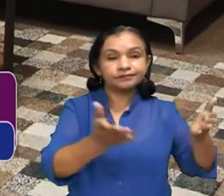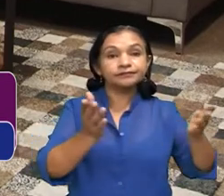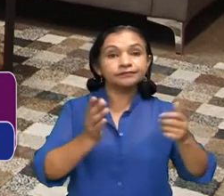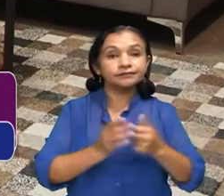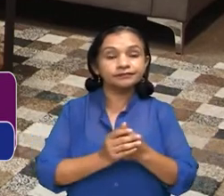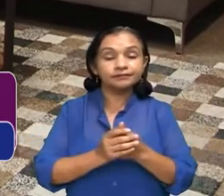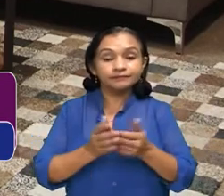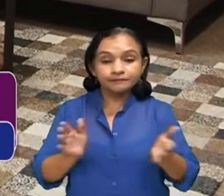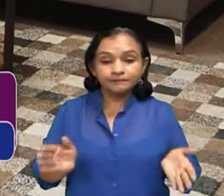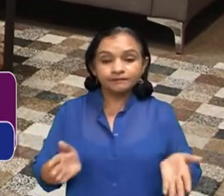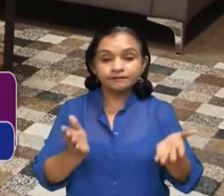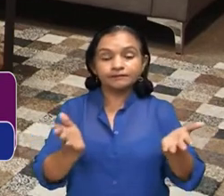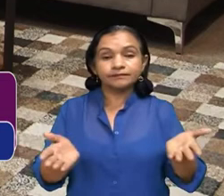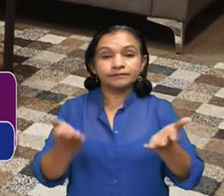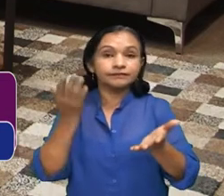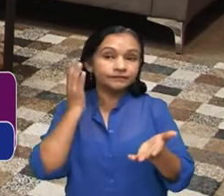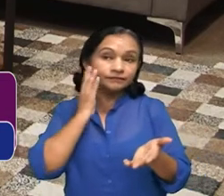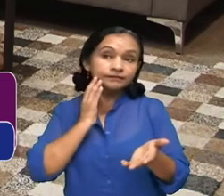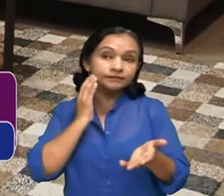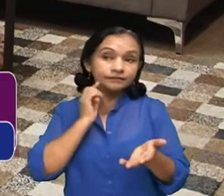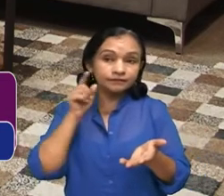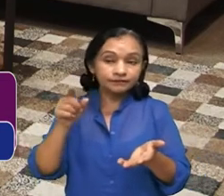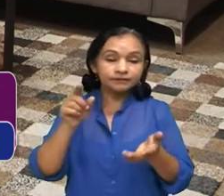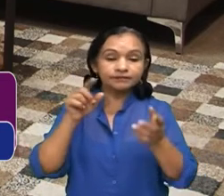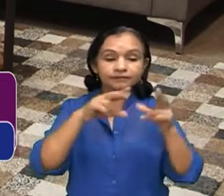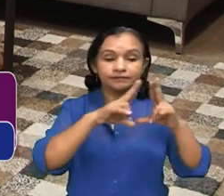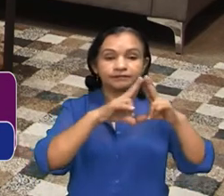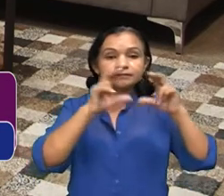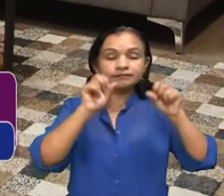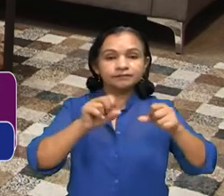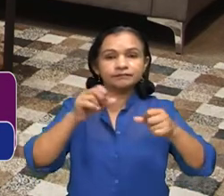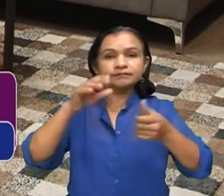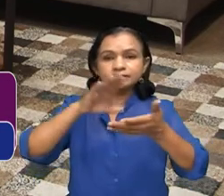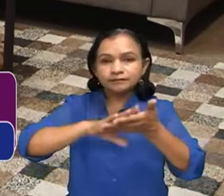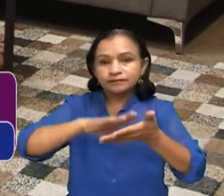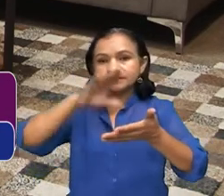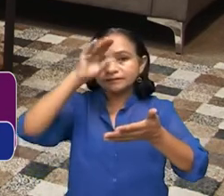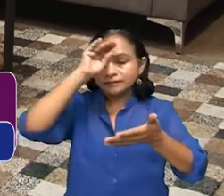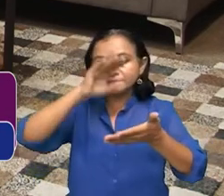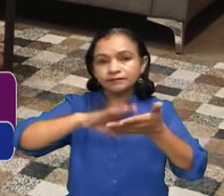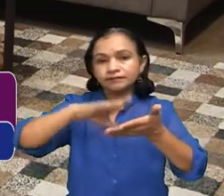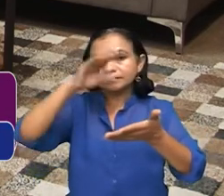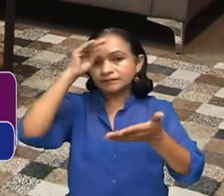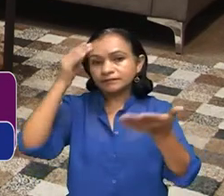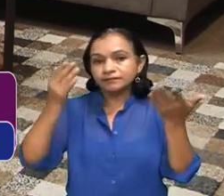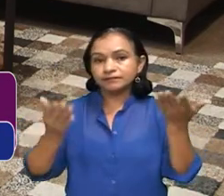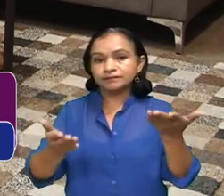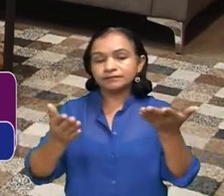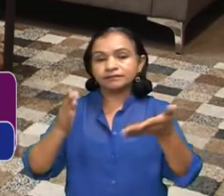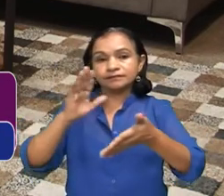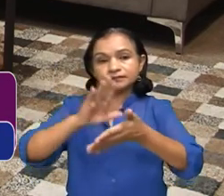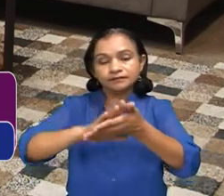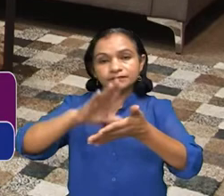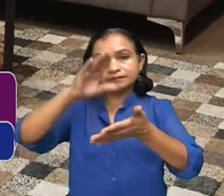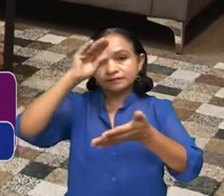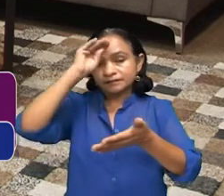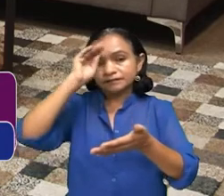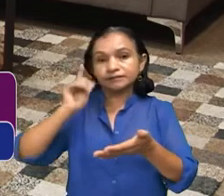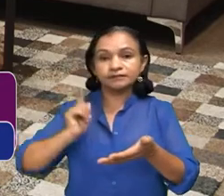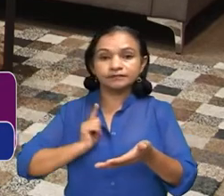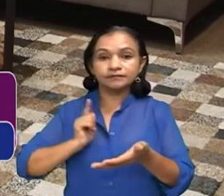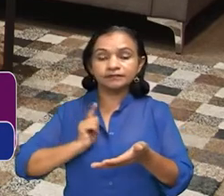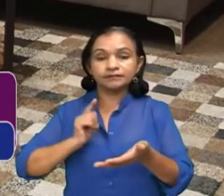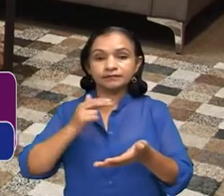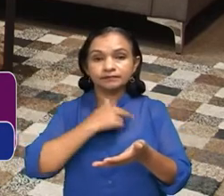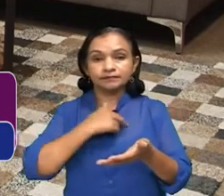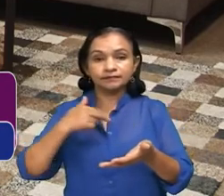¿verdad?, esas experiencias que tienen, para que nosotros vayamos conociendo, porque es a través del conocimiento que nosotros vamos a